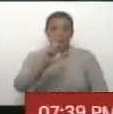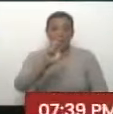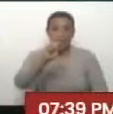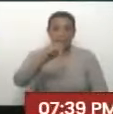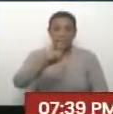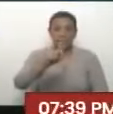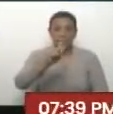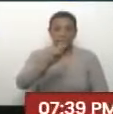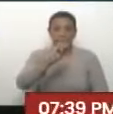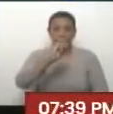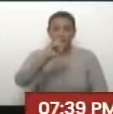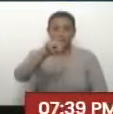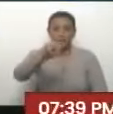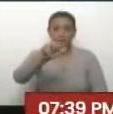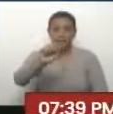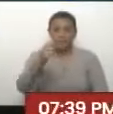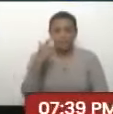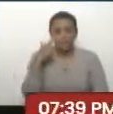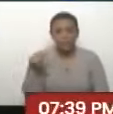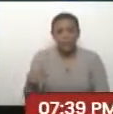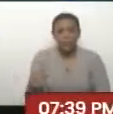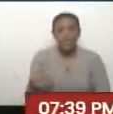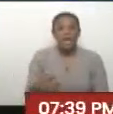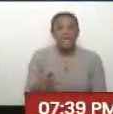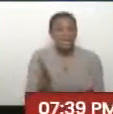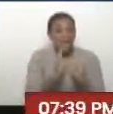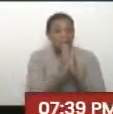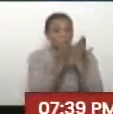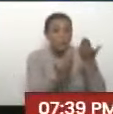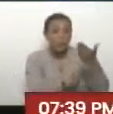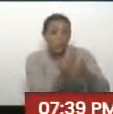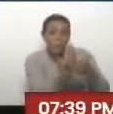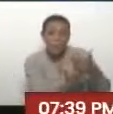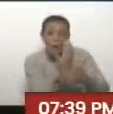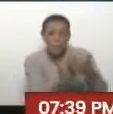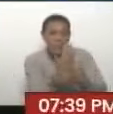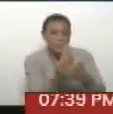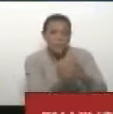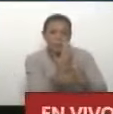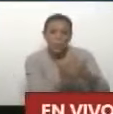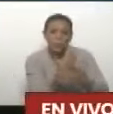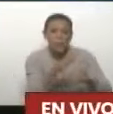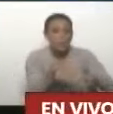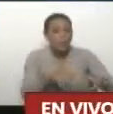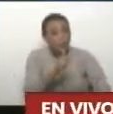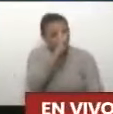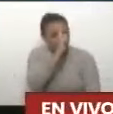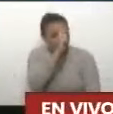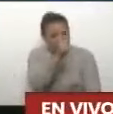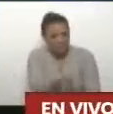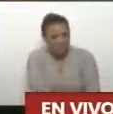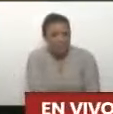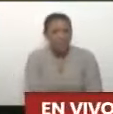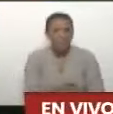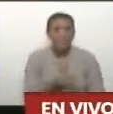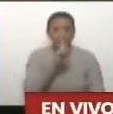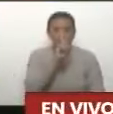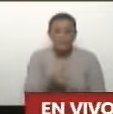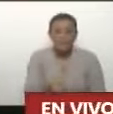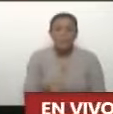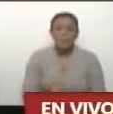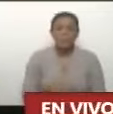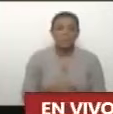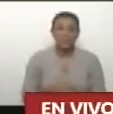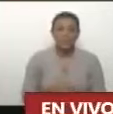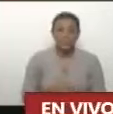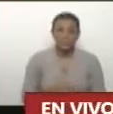hermanos Editores que fue la editorial que fue homenajeado está el gran dramaturgo